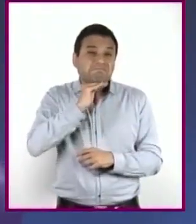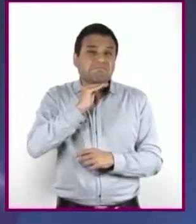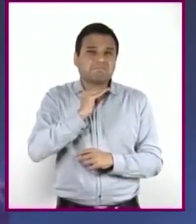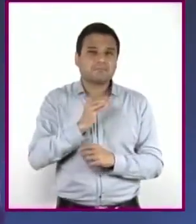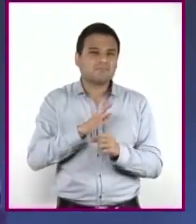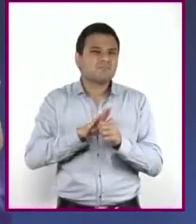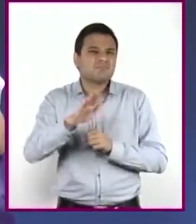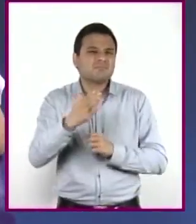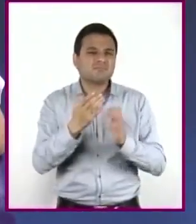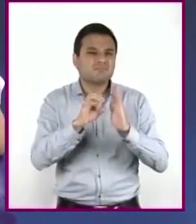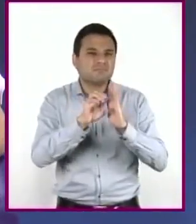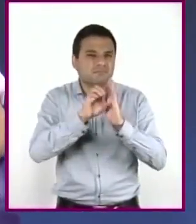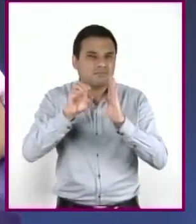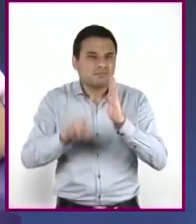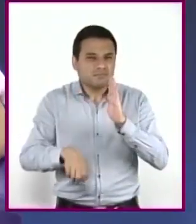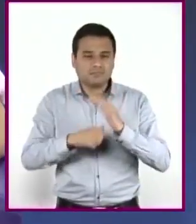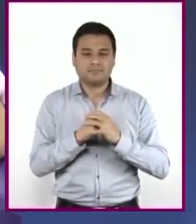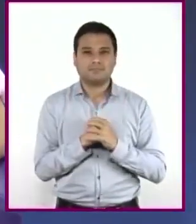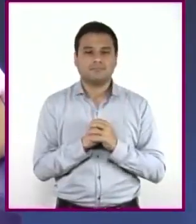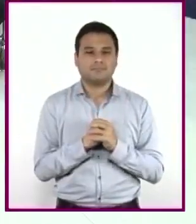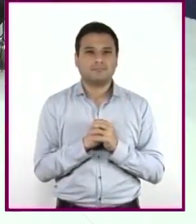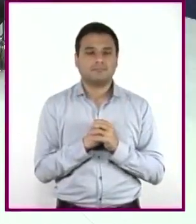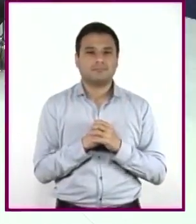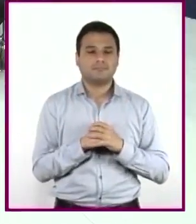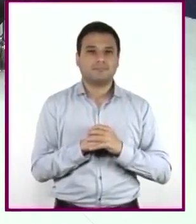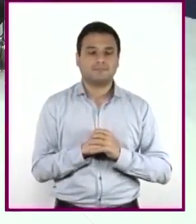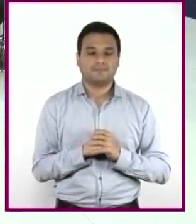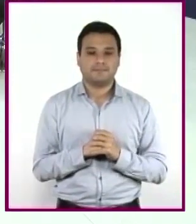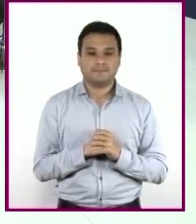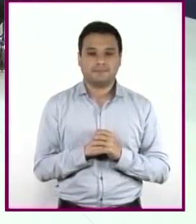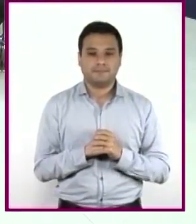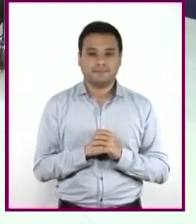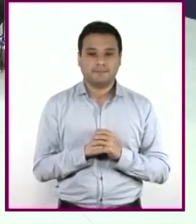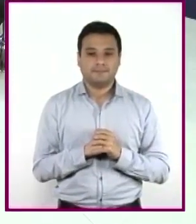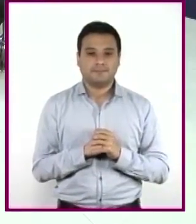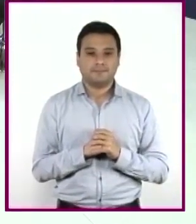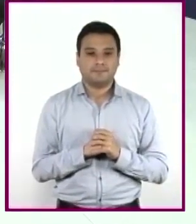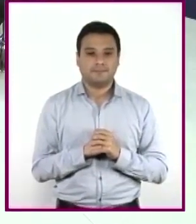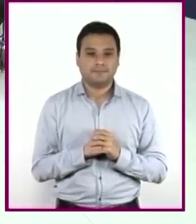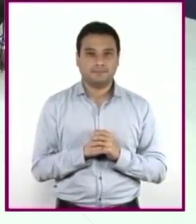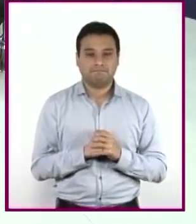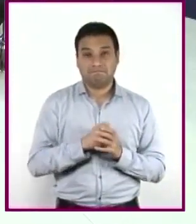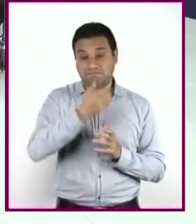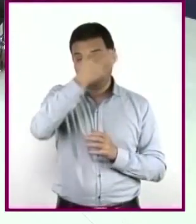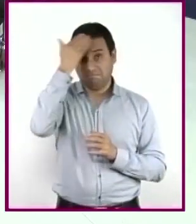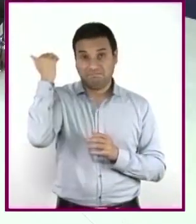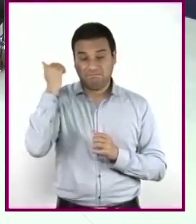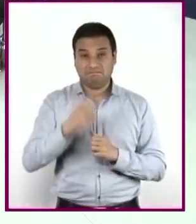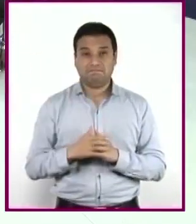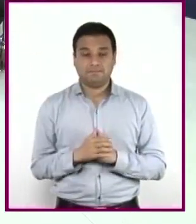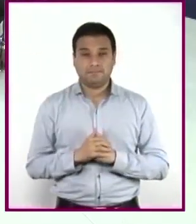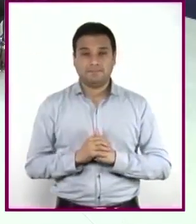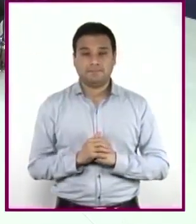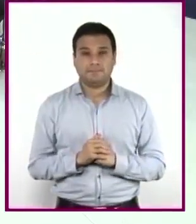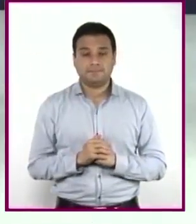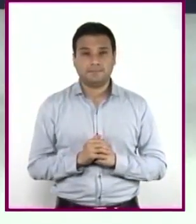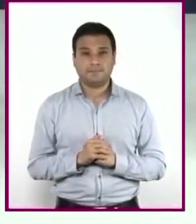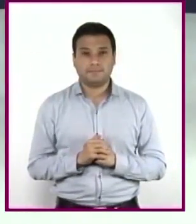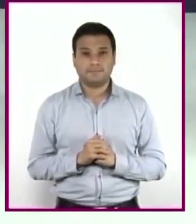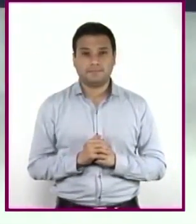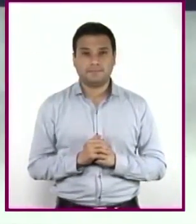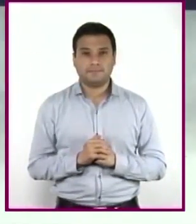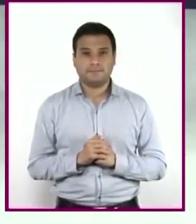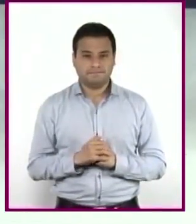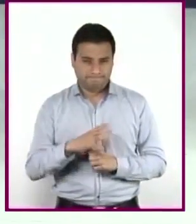contenidos violentos? Pues, no sé. Creo que hay